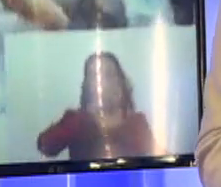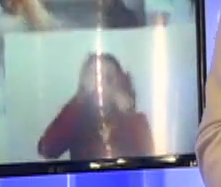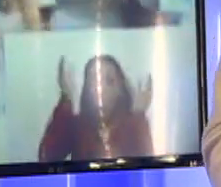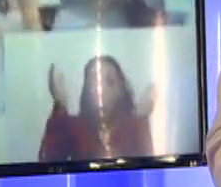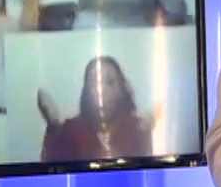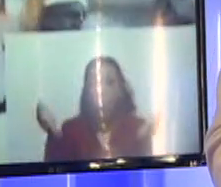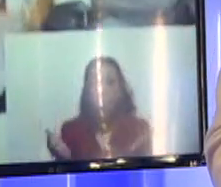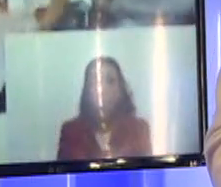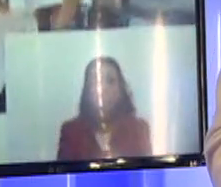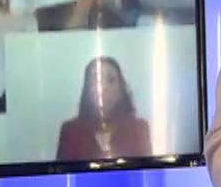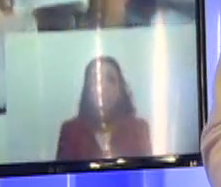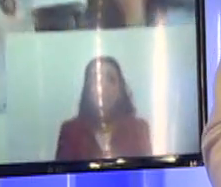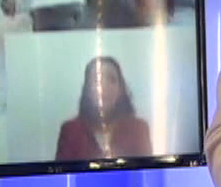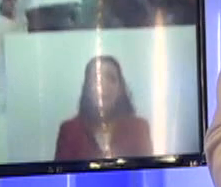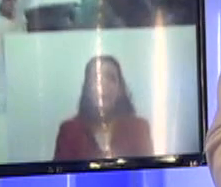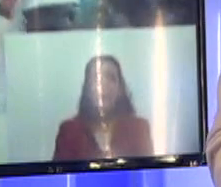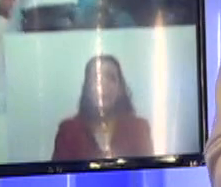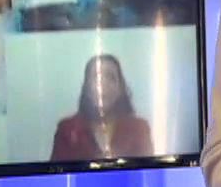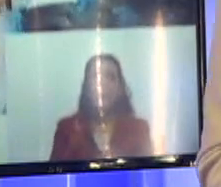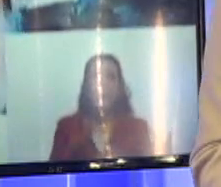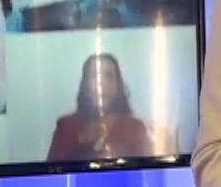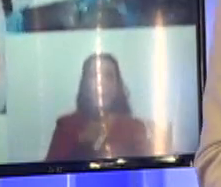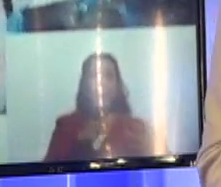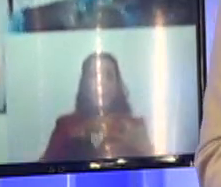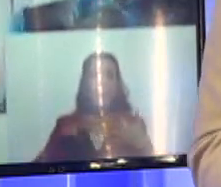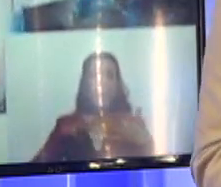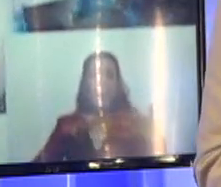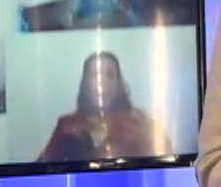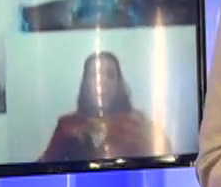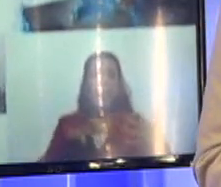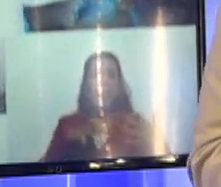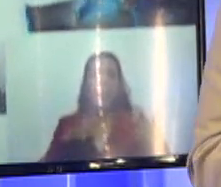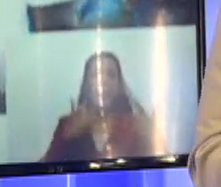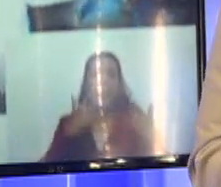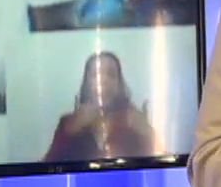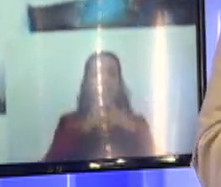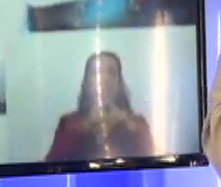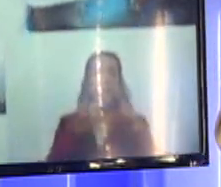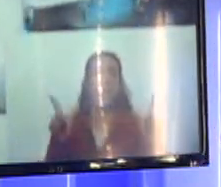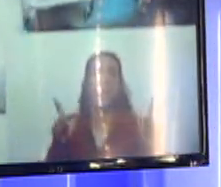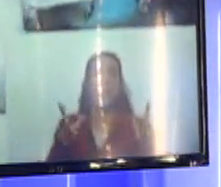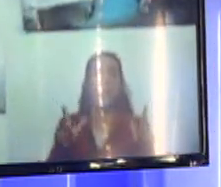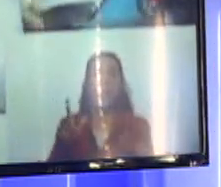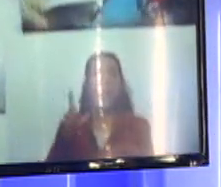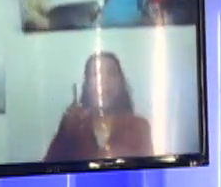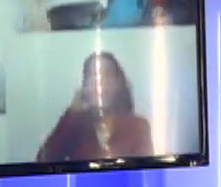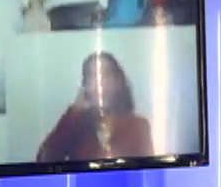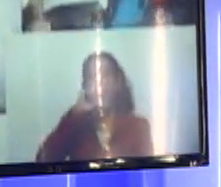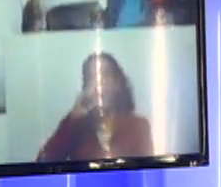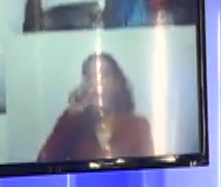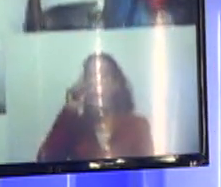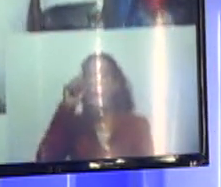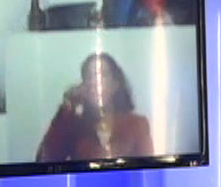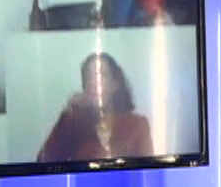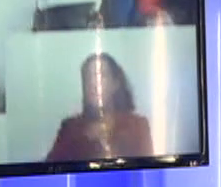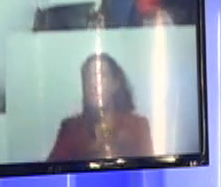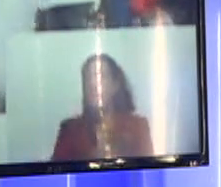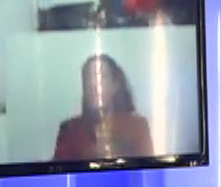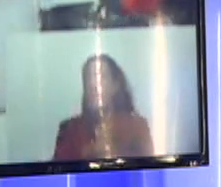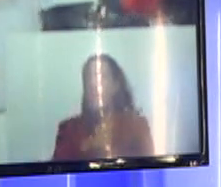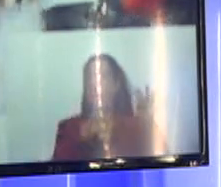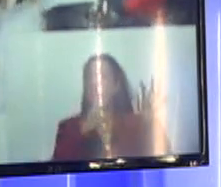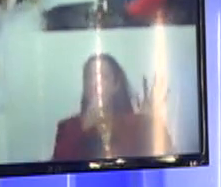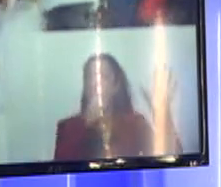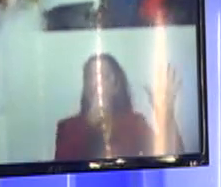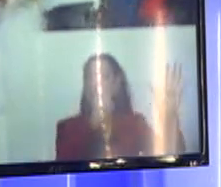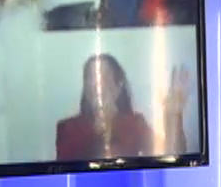conectar, de ver lo que me dicen, me lo dicen, lo conecto, lo repito y lo vuelvo a decir. Qué